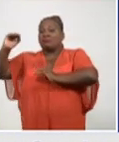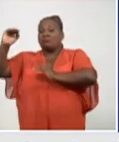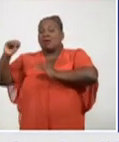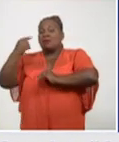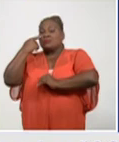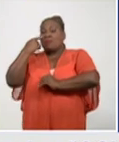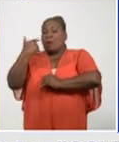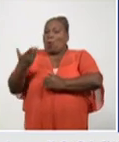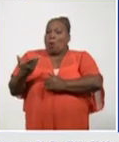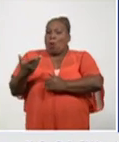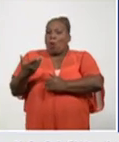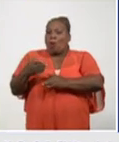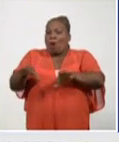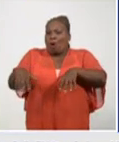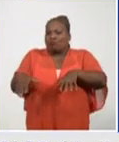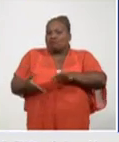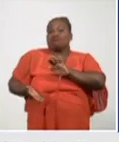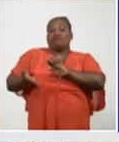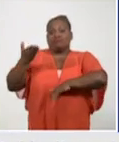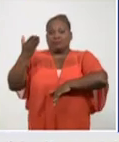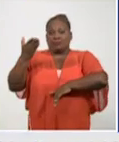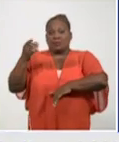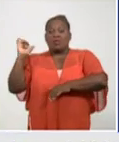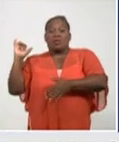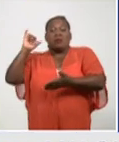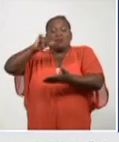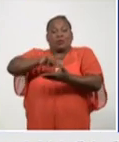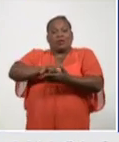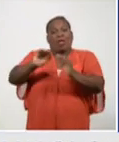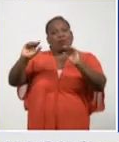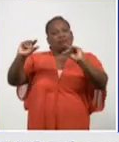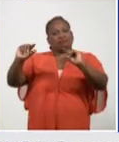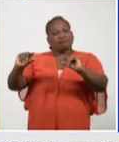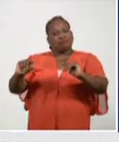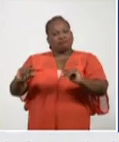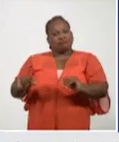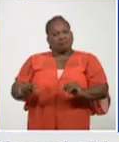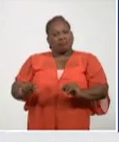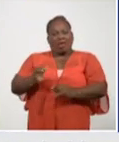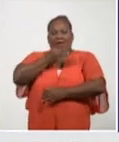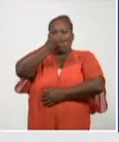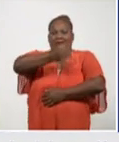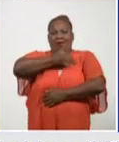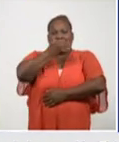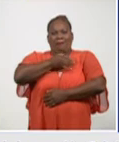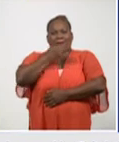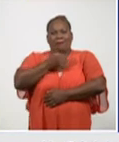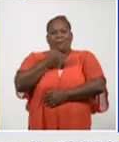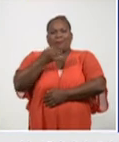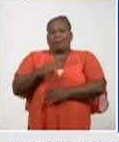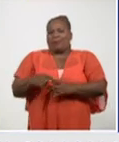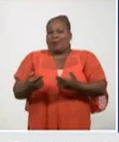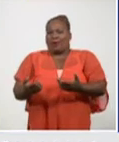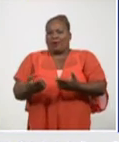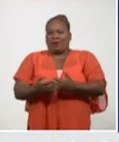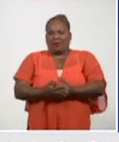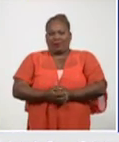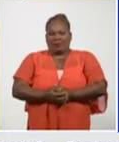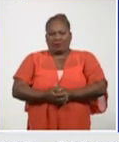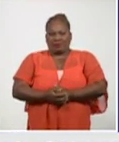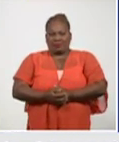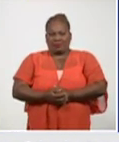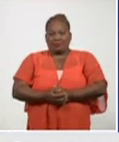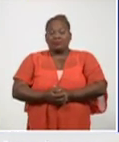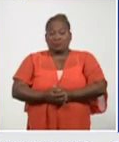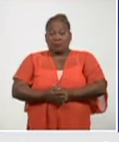casos importados pues van disminuyendo por las razones que hemos explicado. Y las